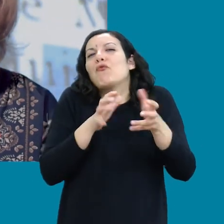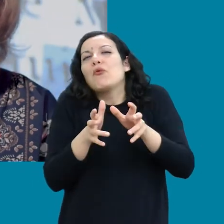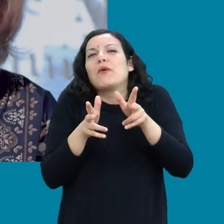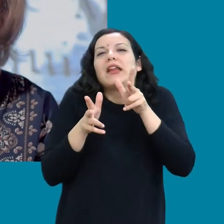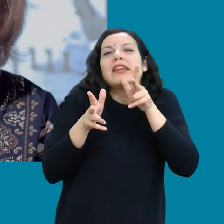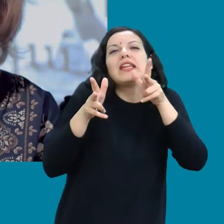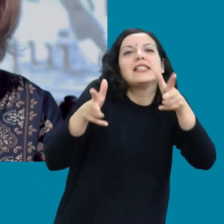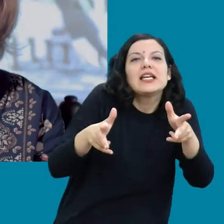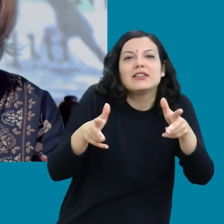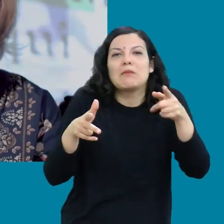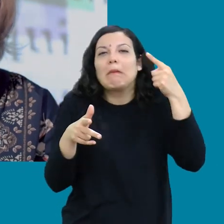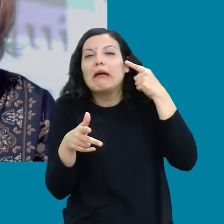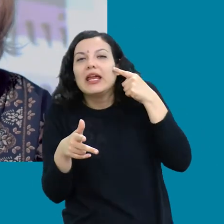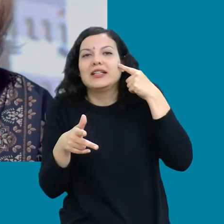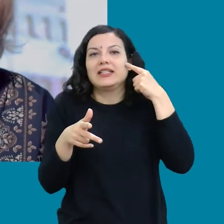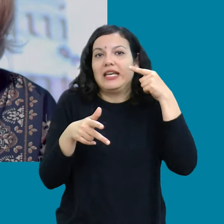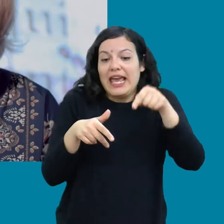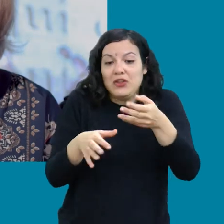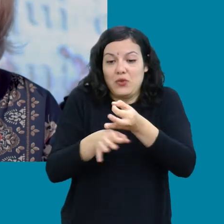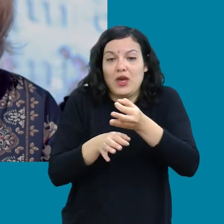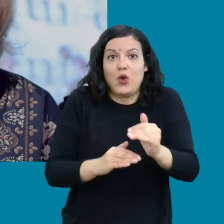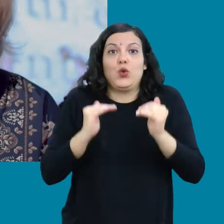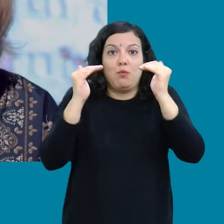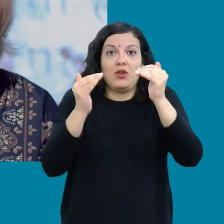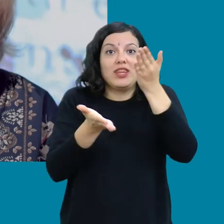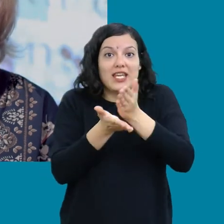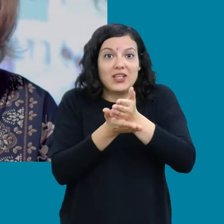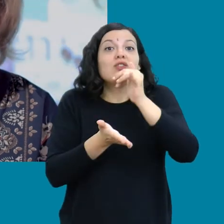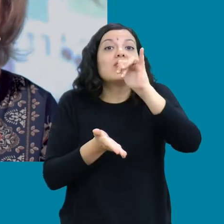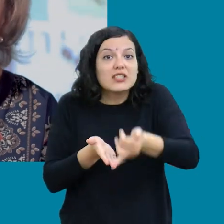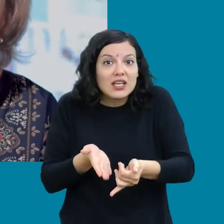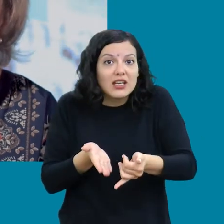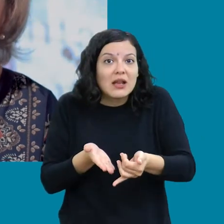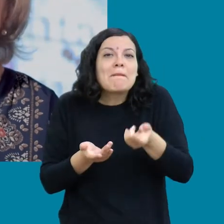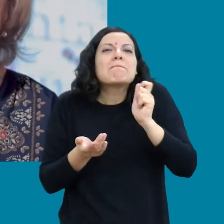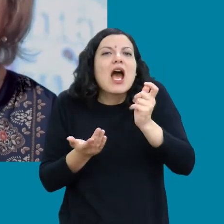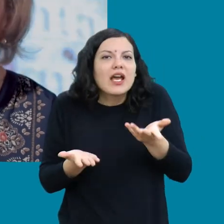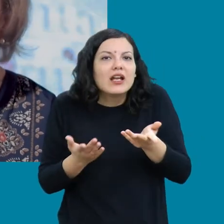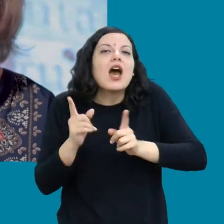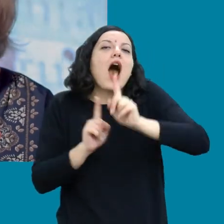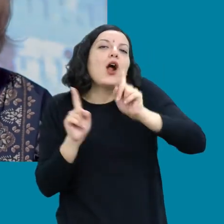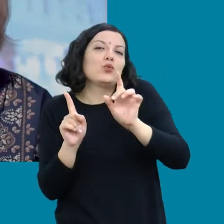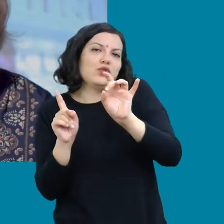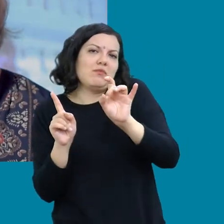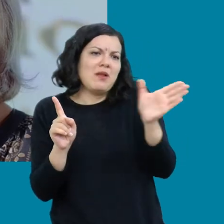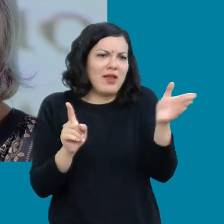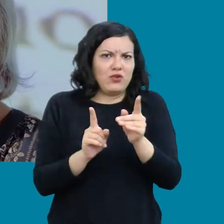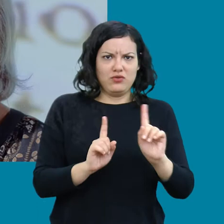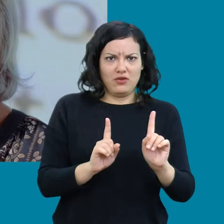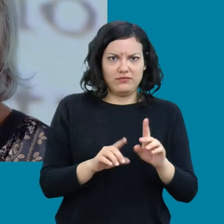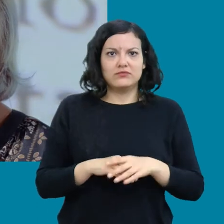decir que si la educación superior es un derecho, que sea un derecho para algunos y no para